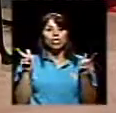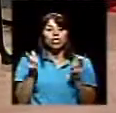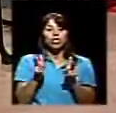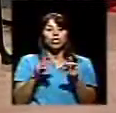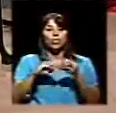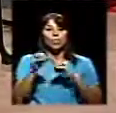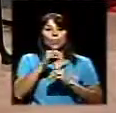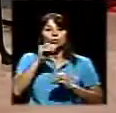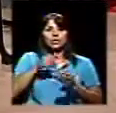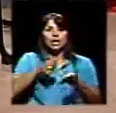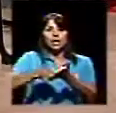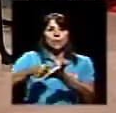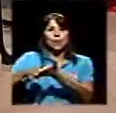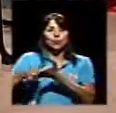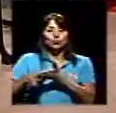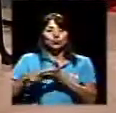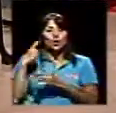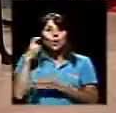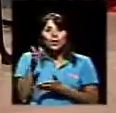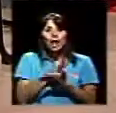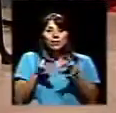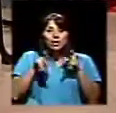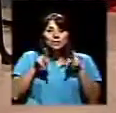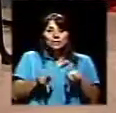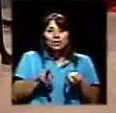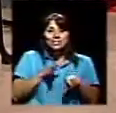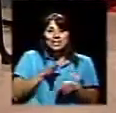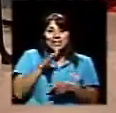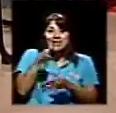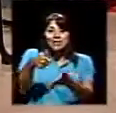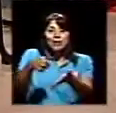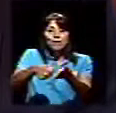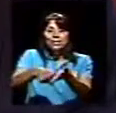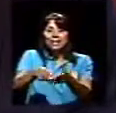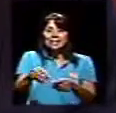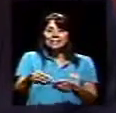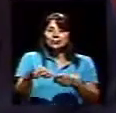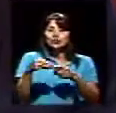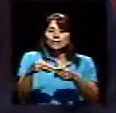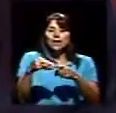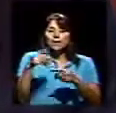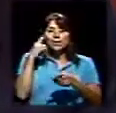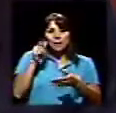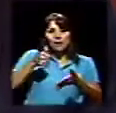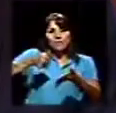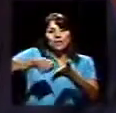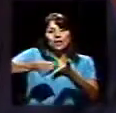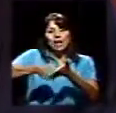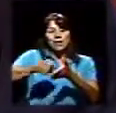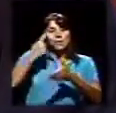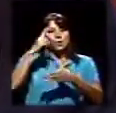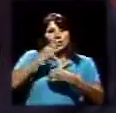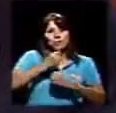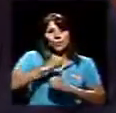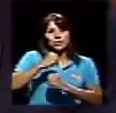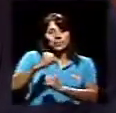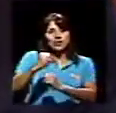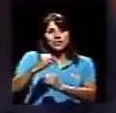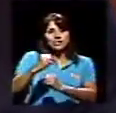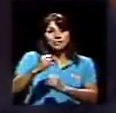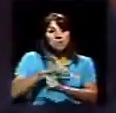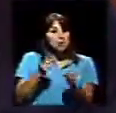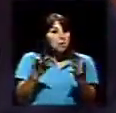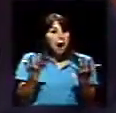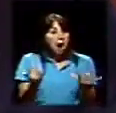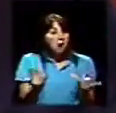concurría a las urnas exclusivamente porque le interesaba votar por los municipios. Uh-huh. Al no existir esta posibilidad, es posible que en algunas comunidades,